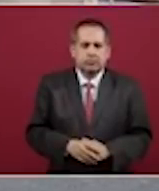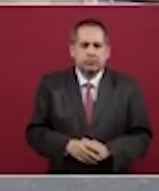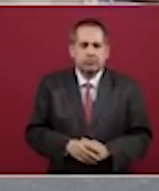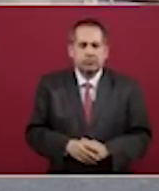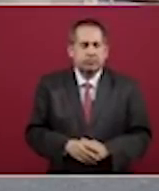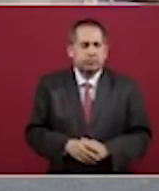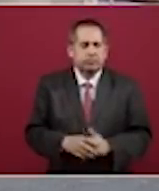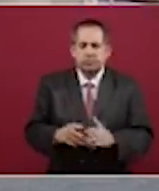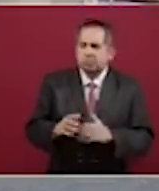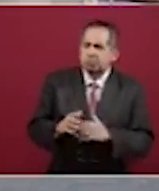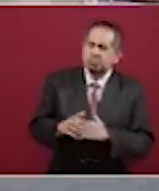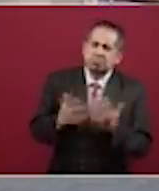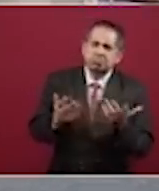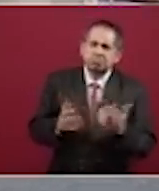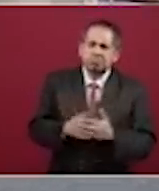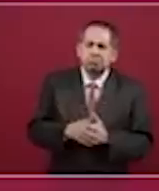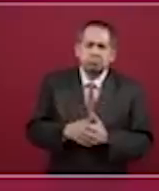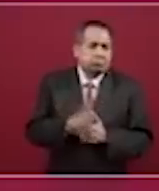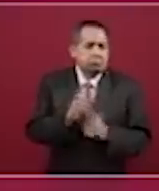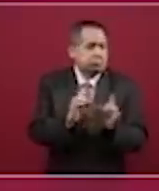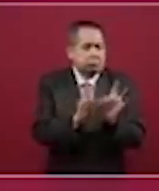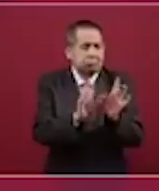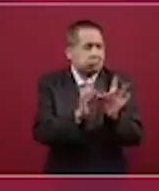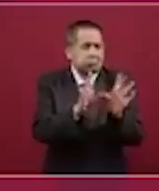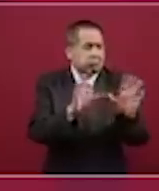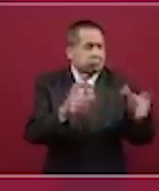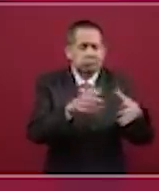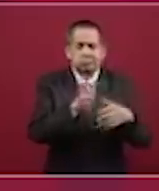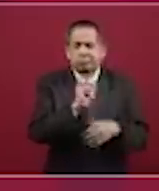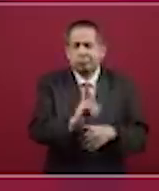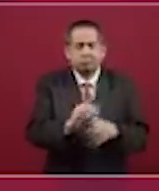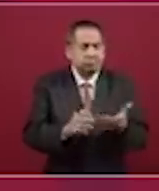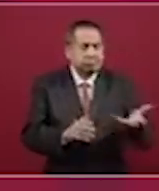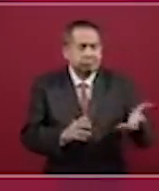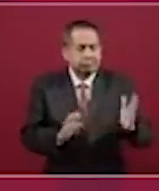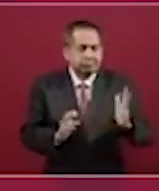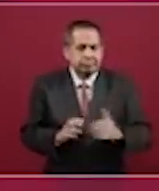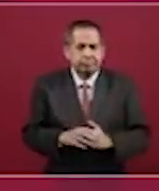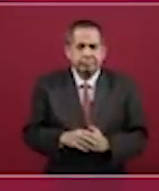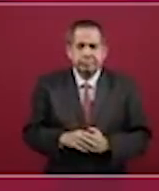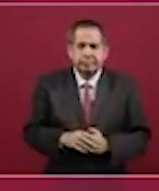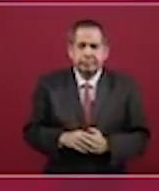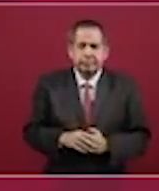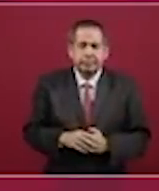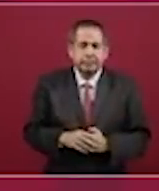Porque pues así se dieron las circunstancias,